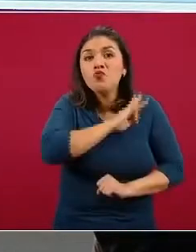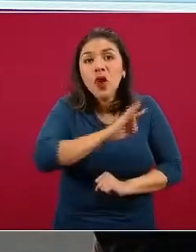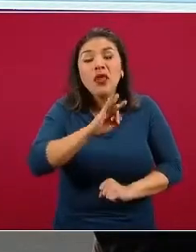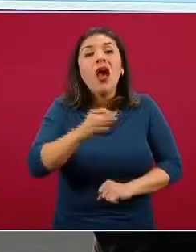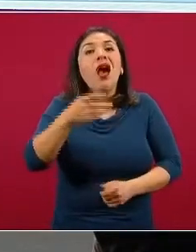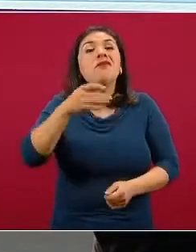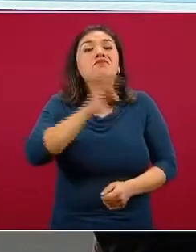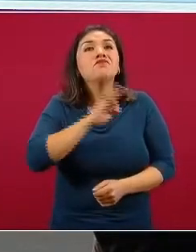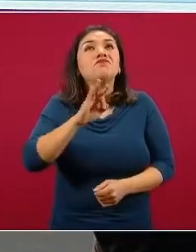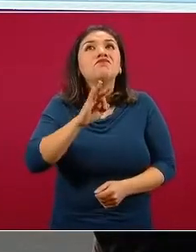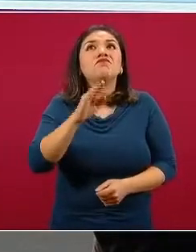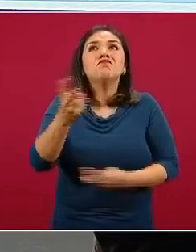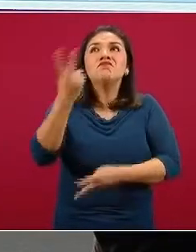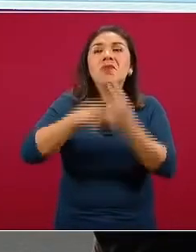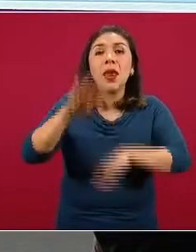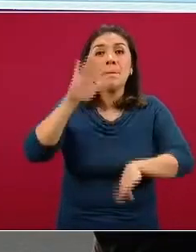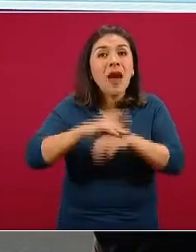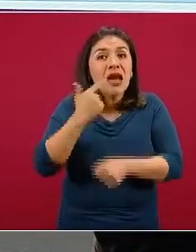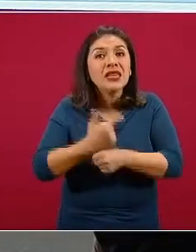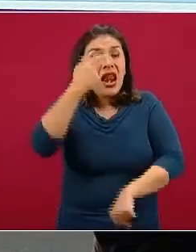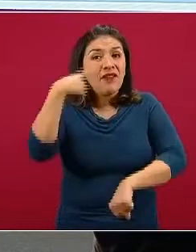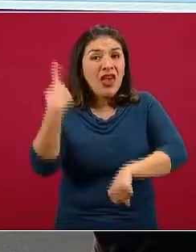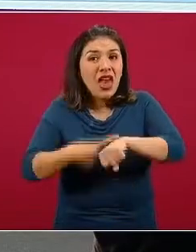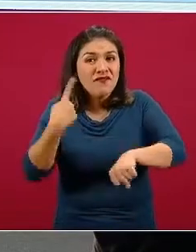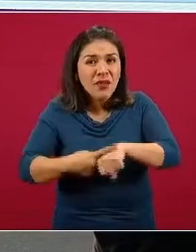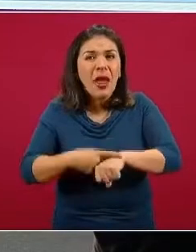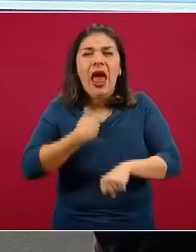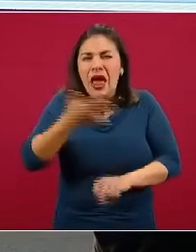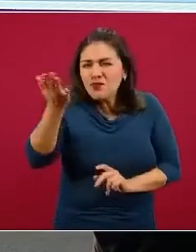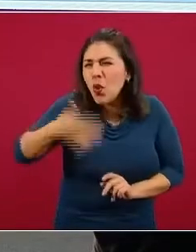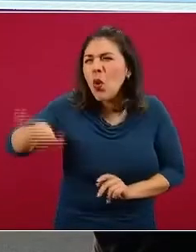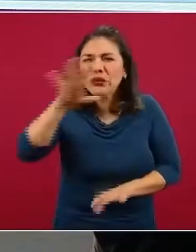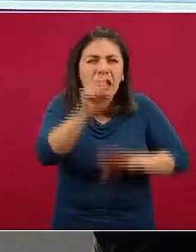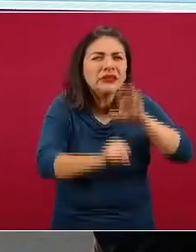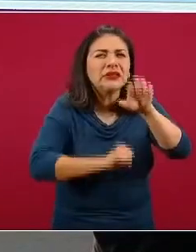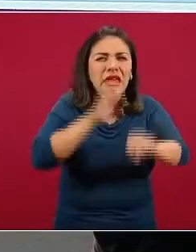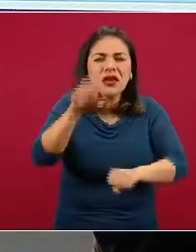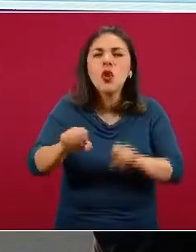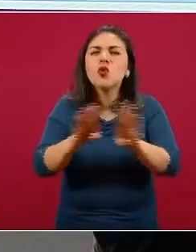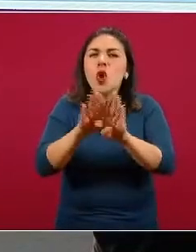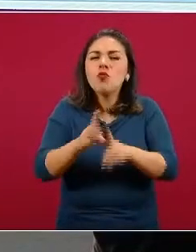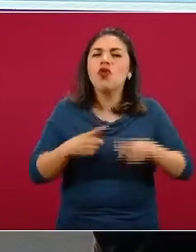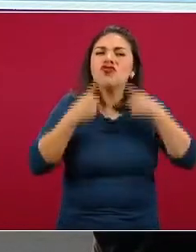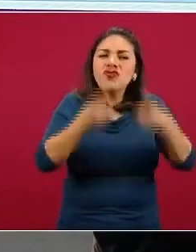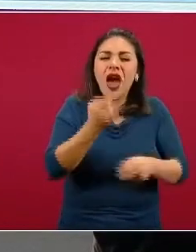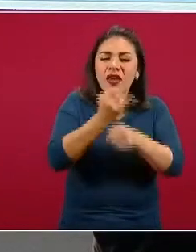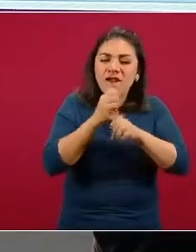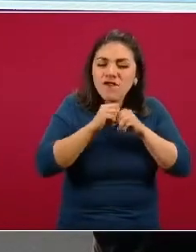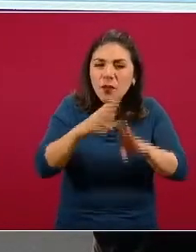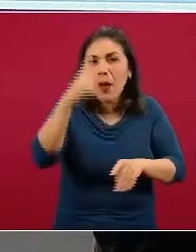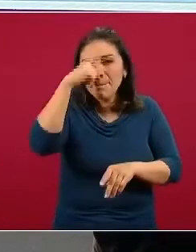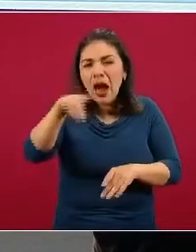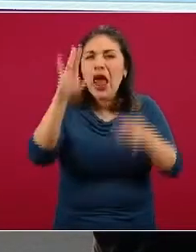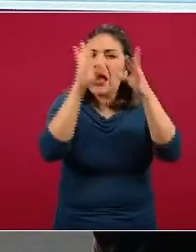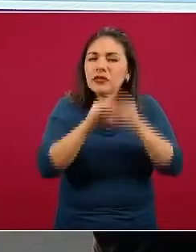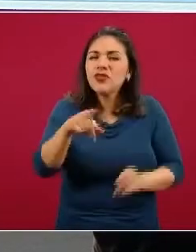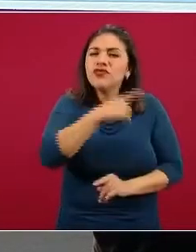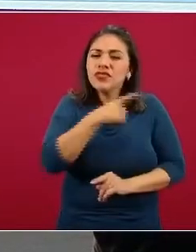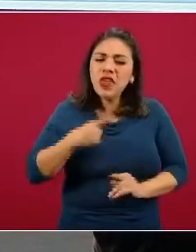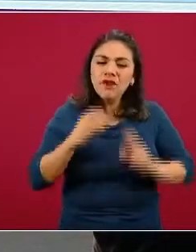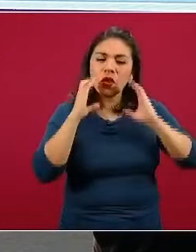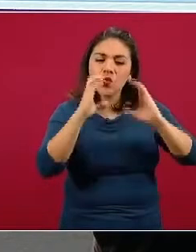hacer presentar un cuadro clínico más grave, para darles la información de cómo cuidarse,